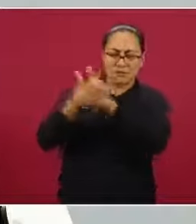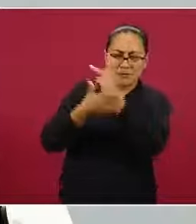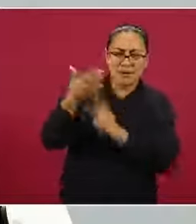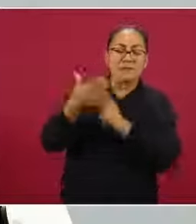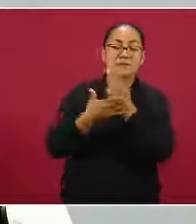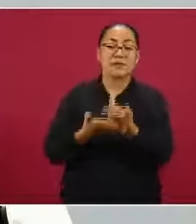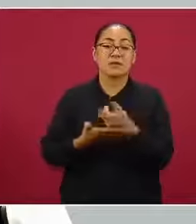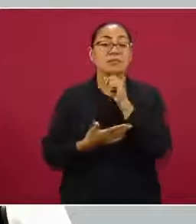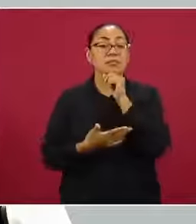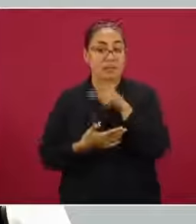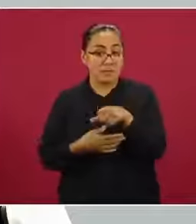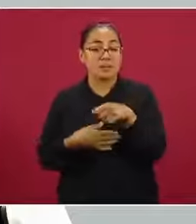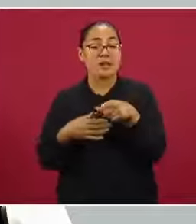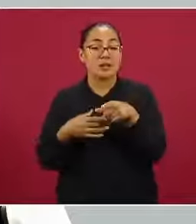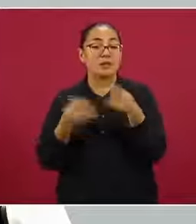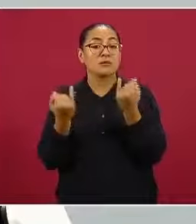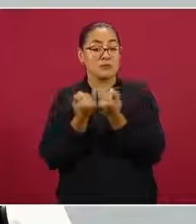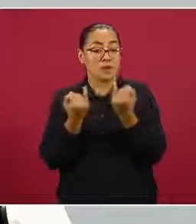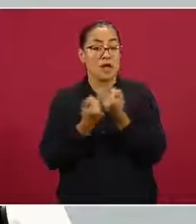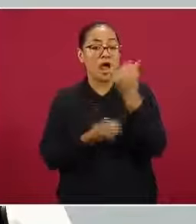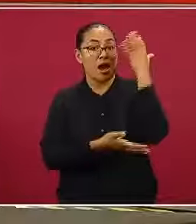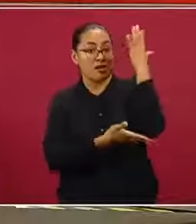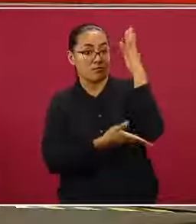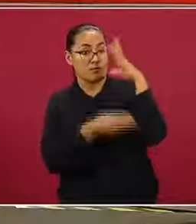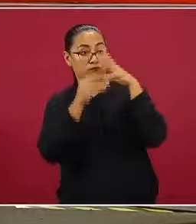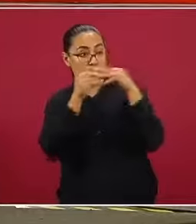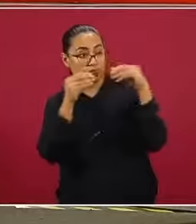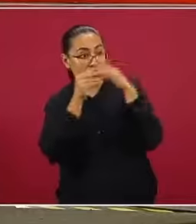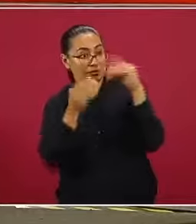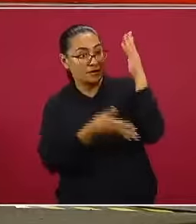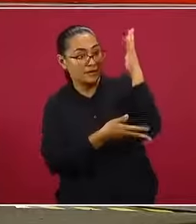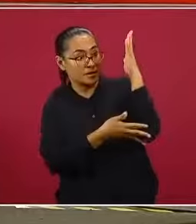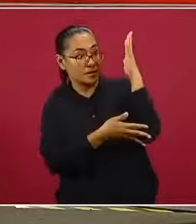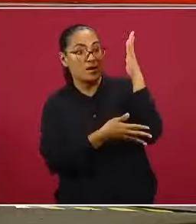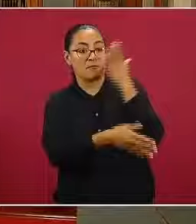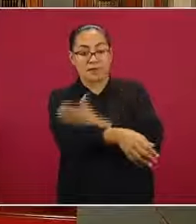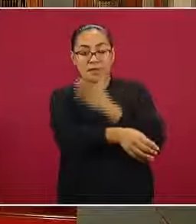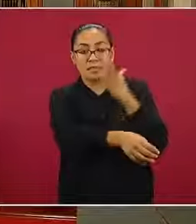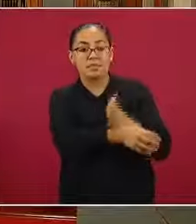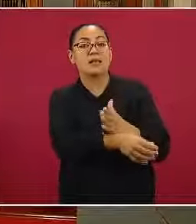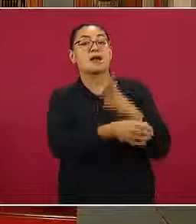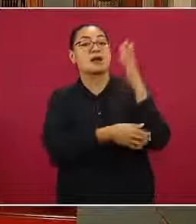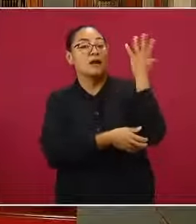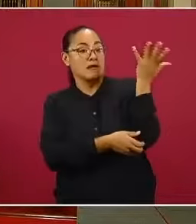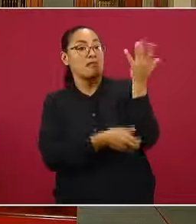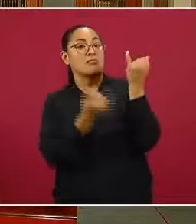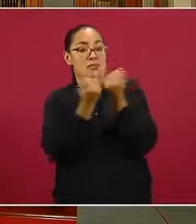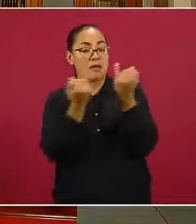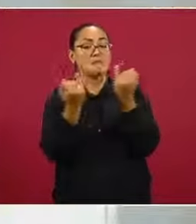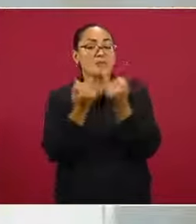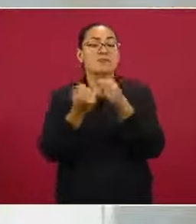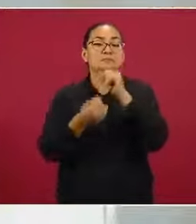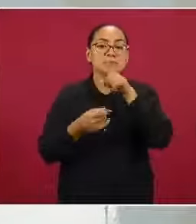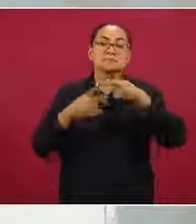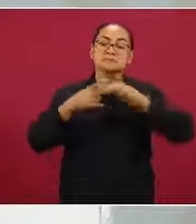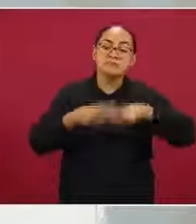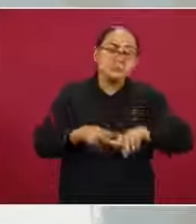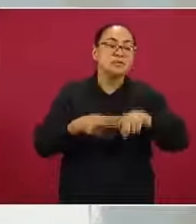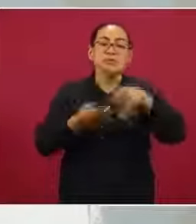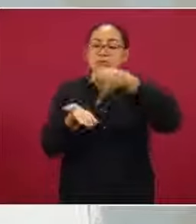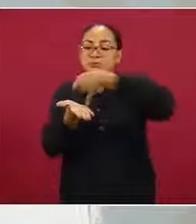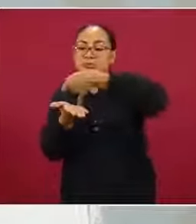de los árboles frutales y maderables, donde también hay una extensión muy importante de la siembra, de casi duplicar o